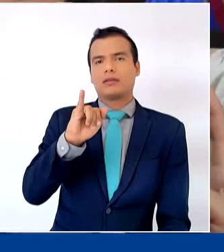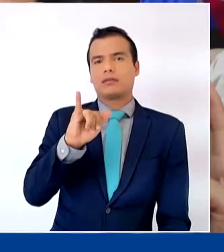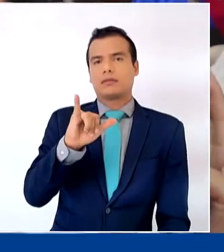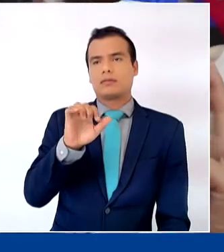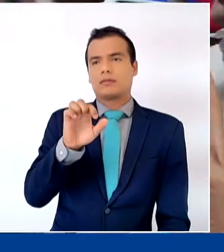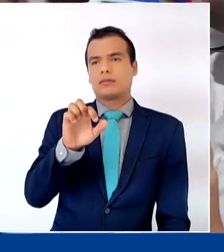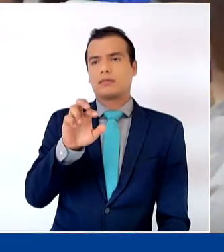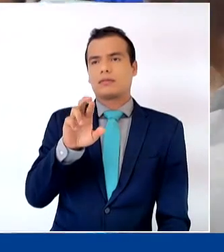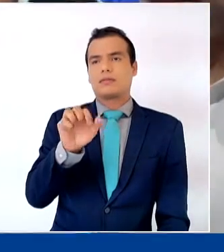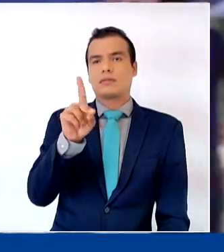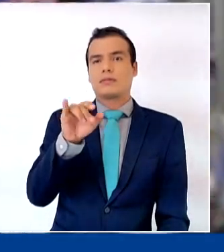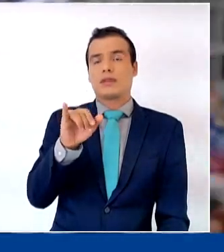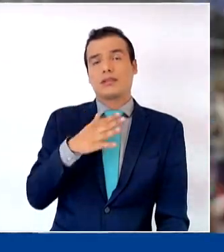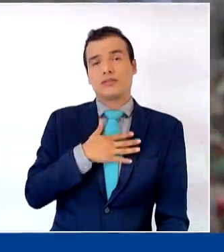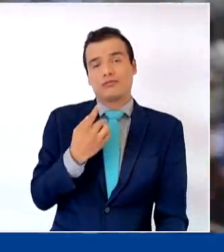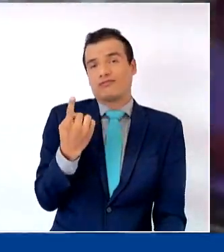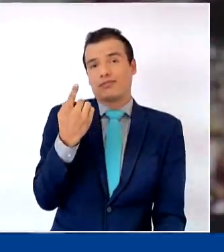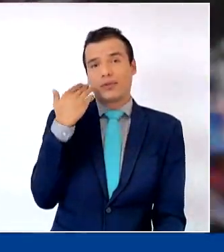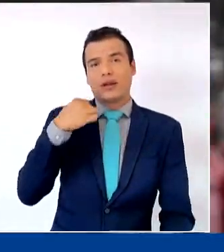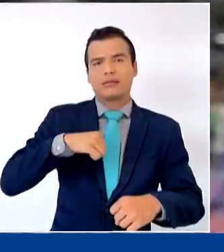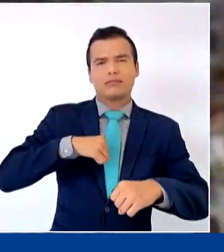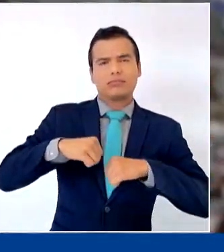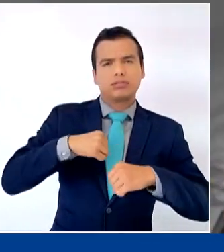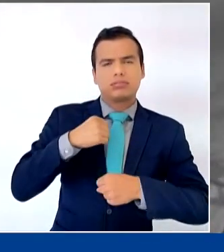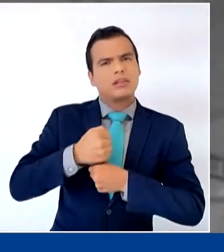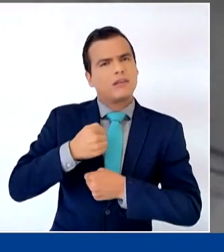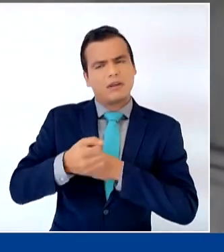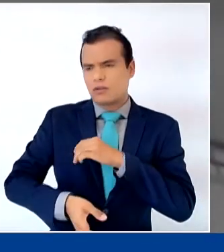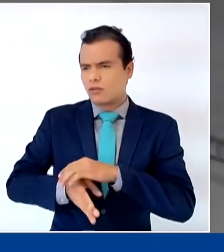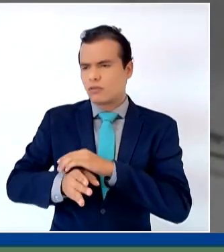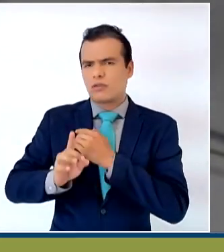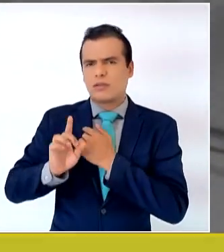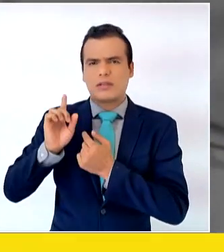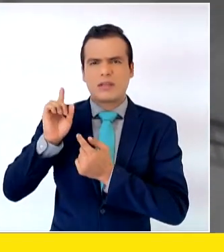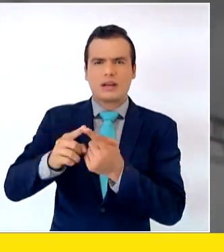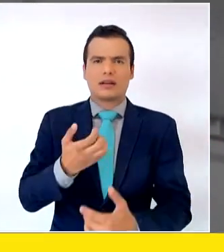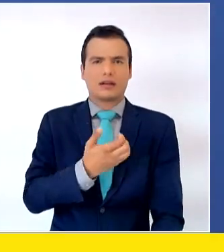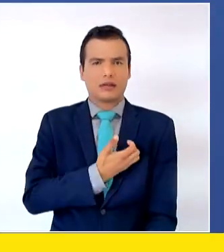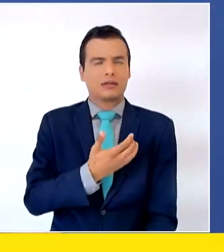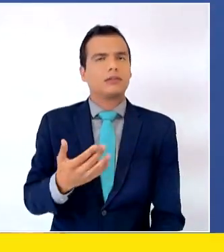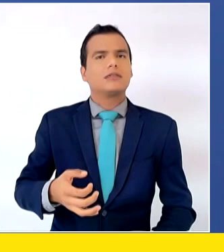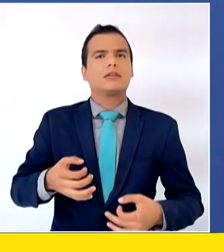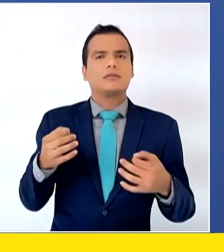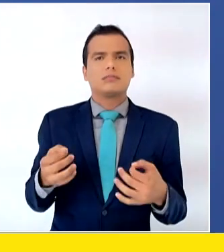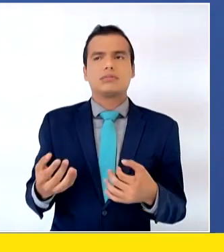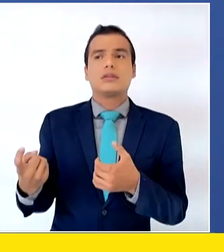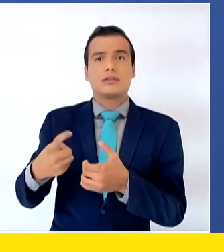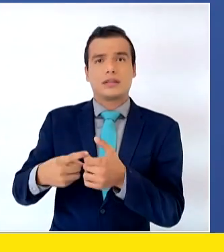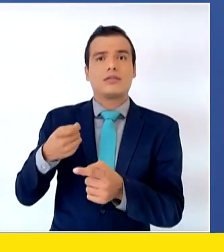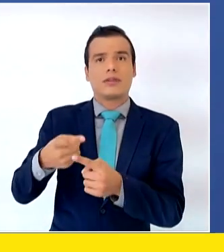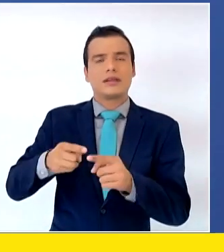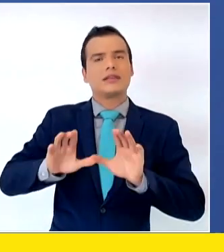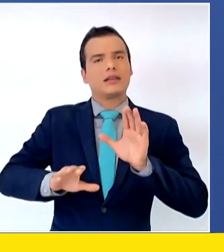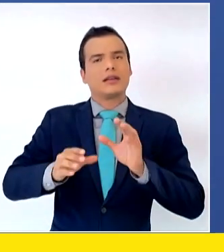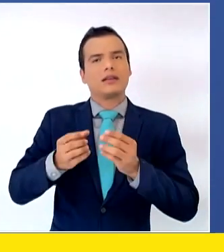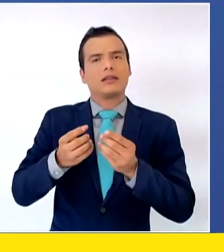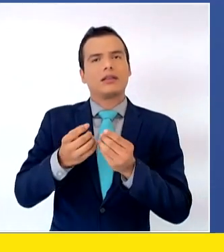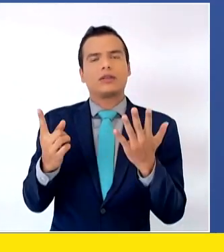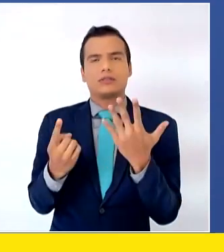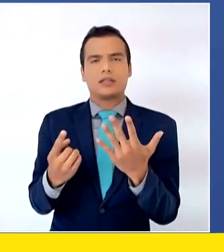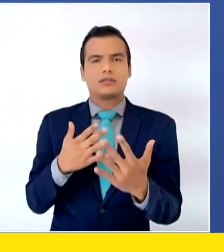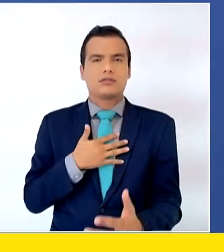en contienda. Este camino a la alcaldía lo iniciamos 6 mujeres. Soy la única que